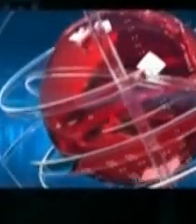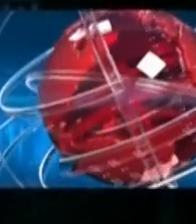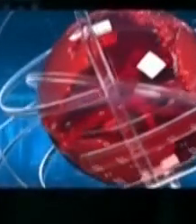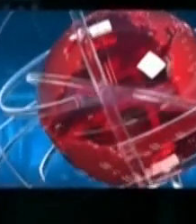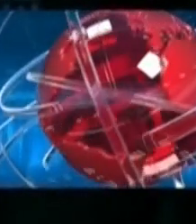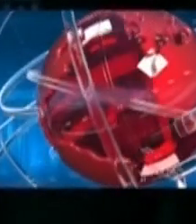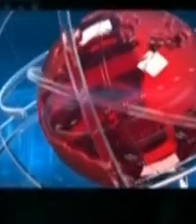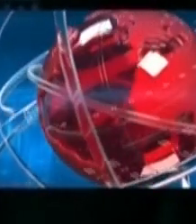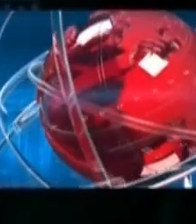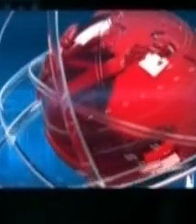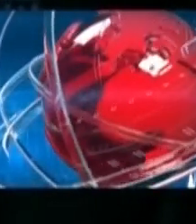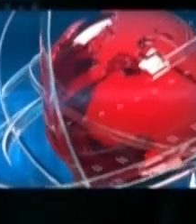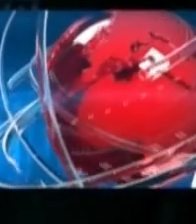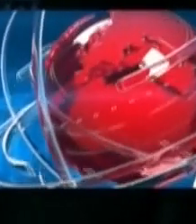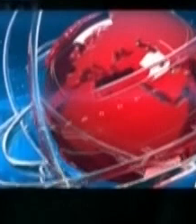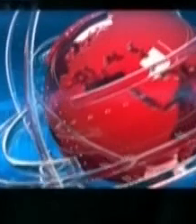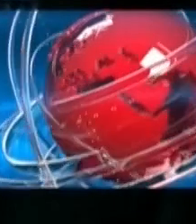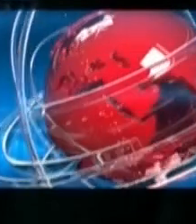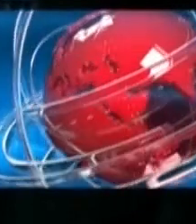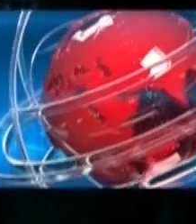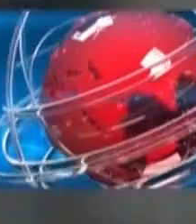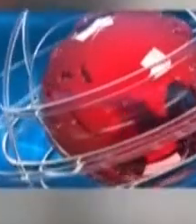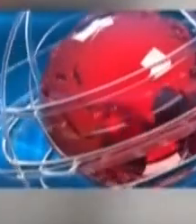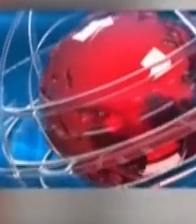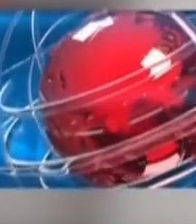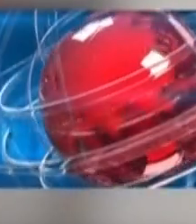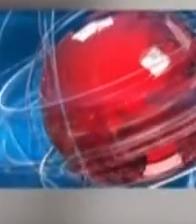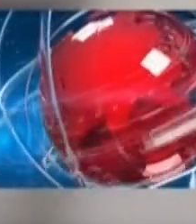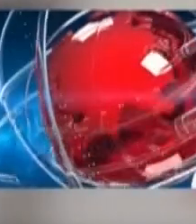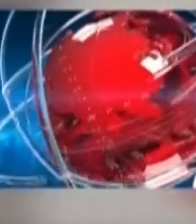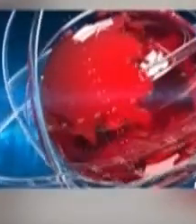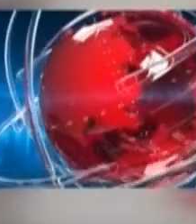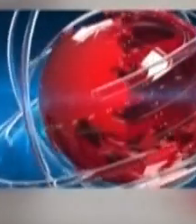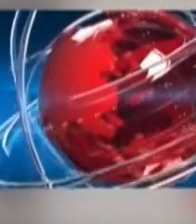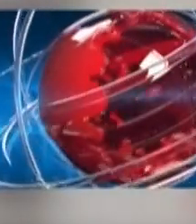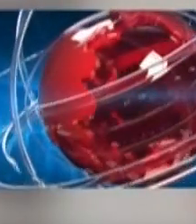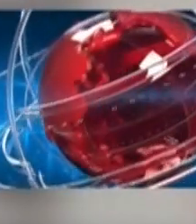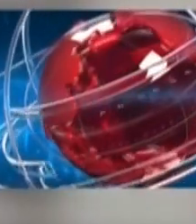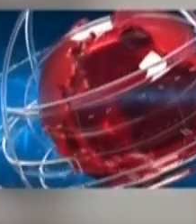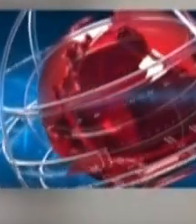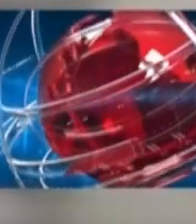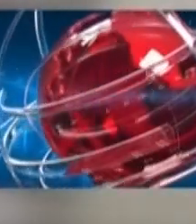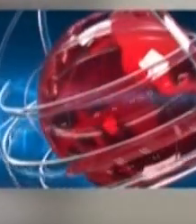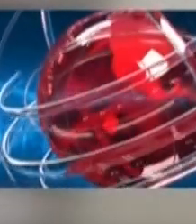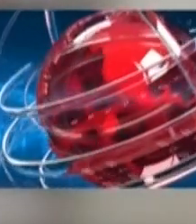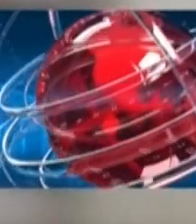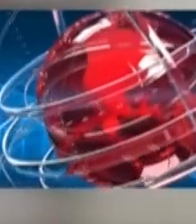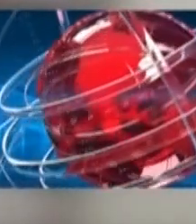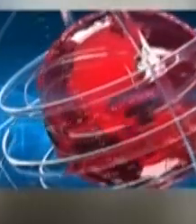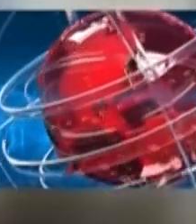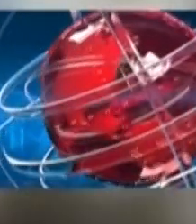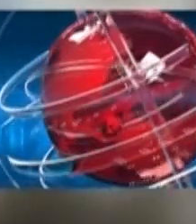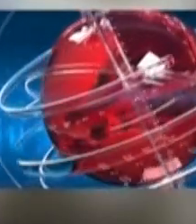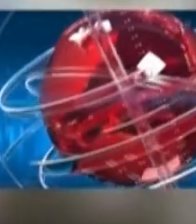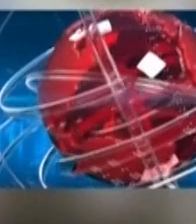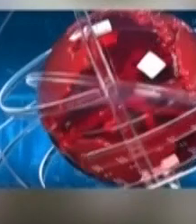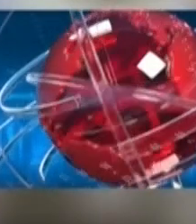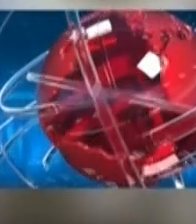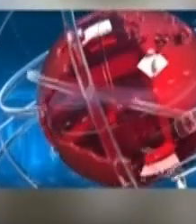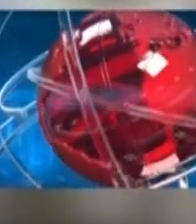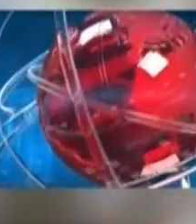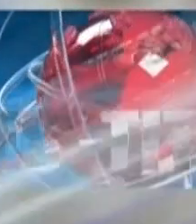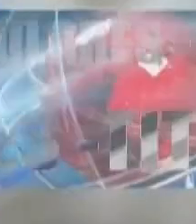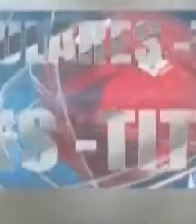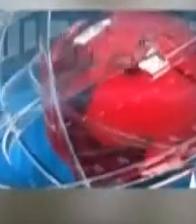El CTI inició investigación contra alcaldías en varios departamentos por contratación del plan de alimentos escolar en los años 2014 y